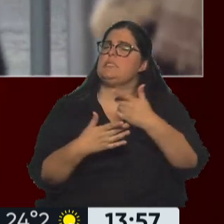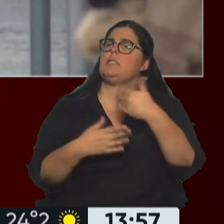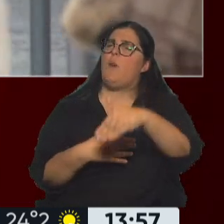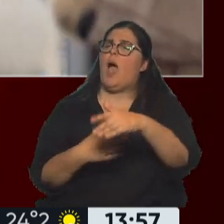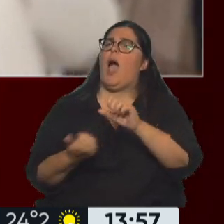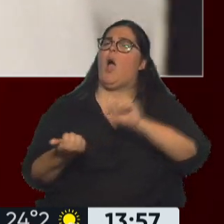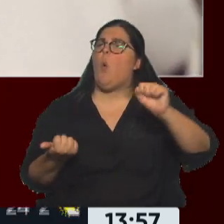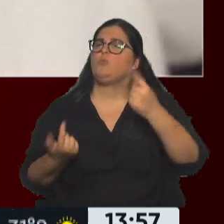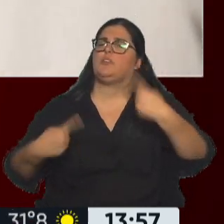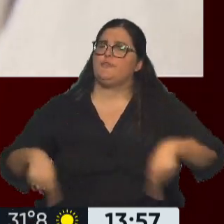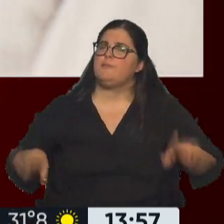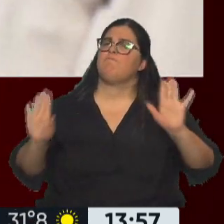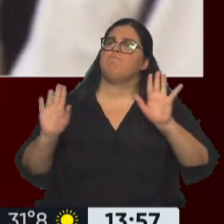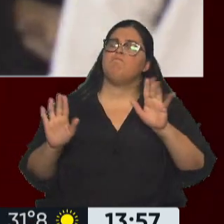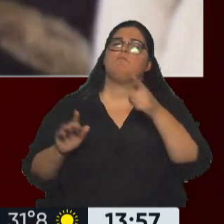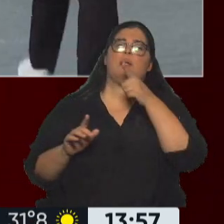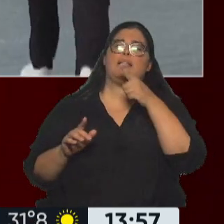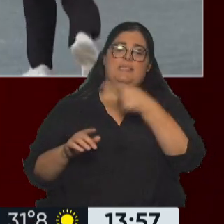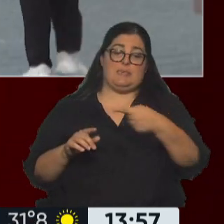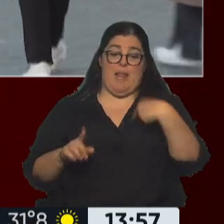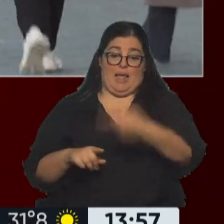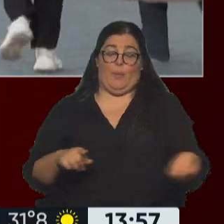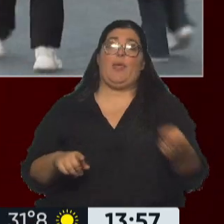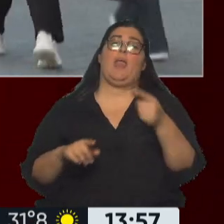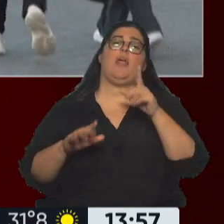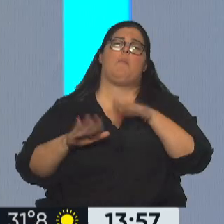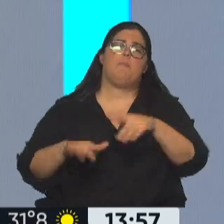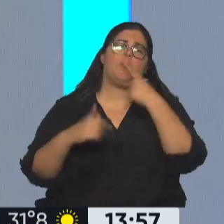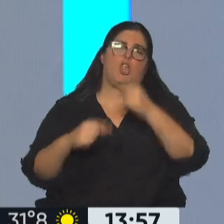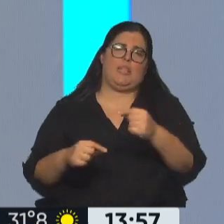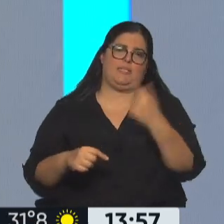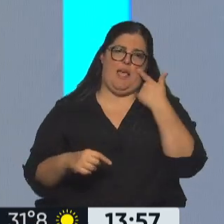vamos a ver, yo creo que las calles de Francia van a hablar esta semana que viene. Bien, Leticia Alejandra, gracias. El